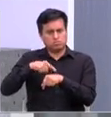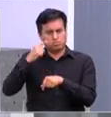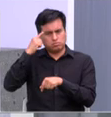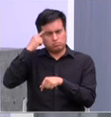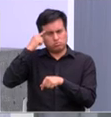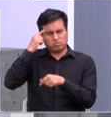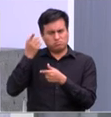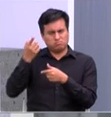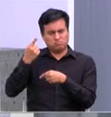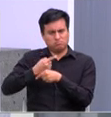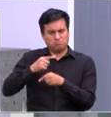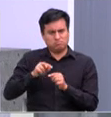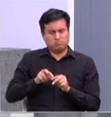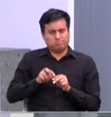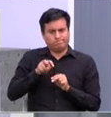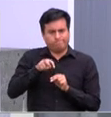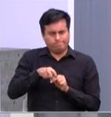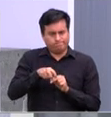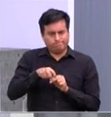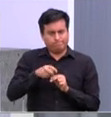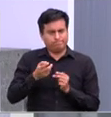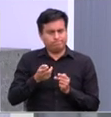locura dar un paso al frente.